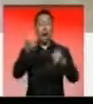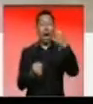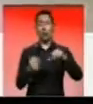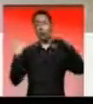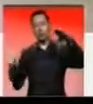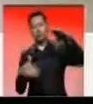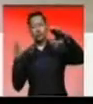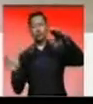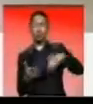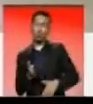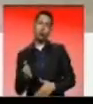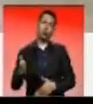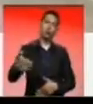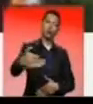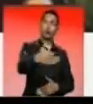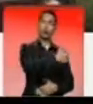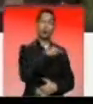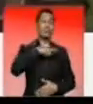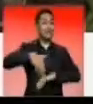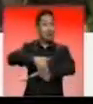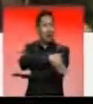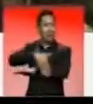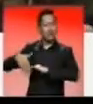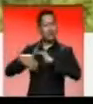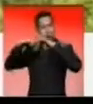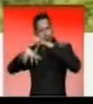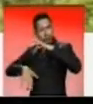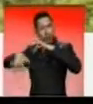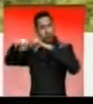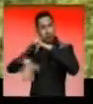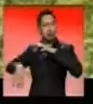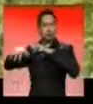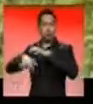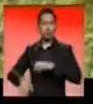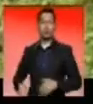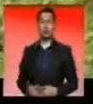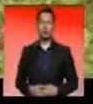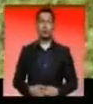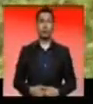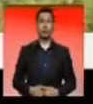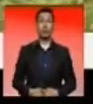que se habilitó hasta que esta vía sea arreglada. Lógicamente sí, estamos